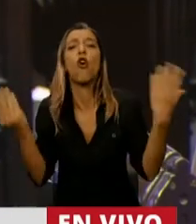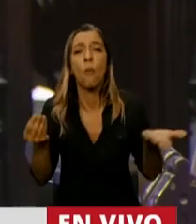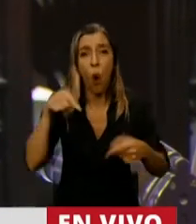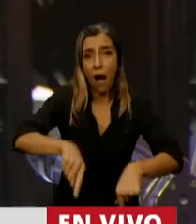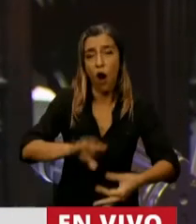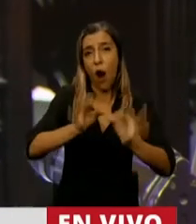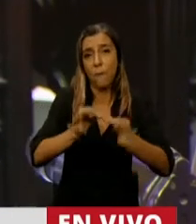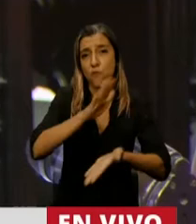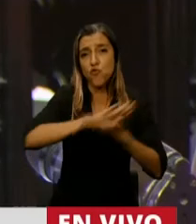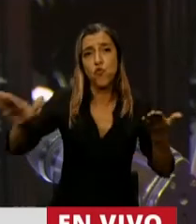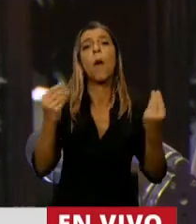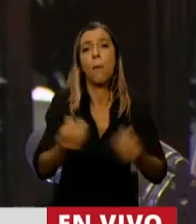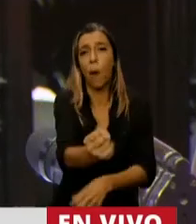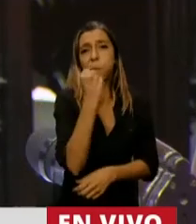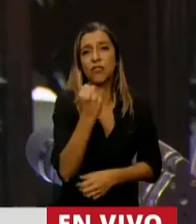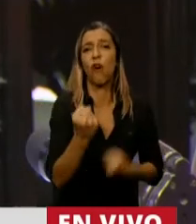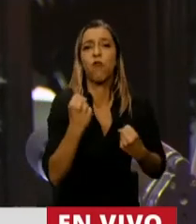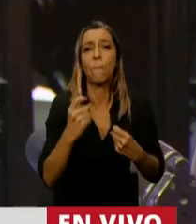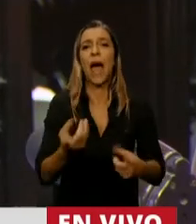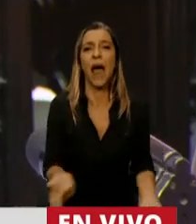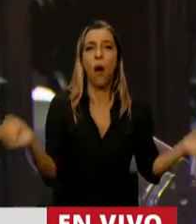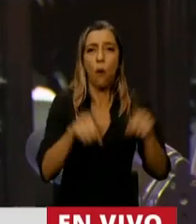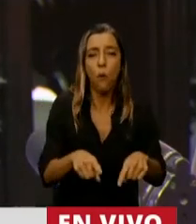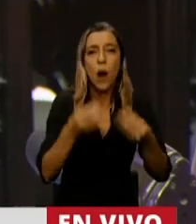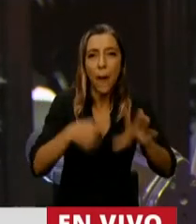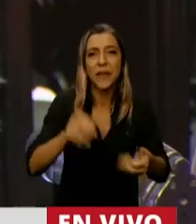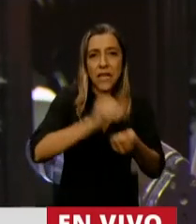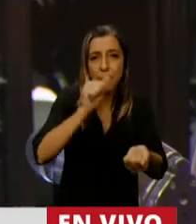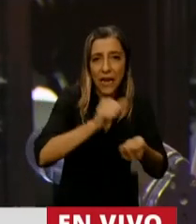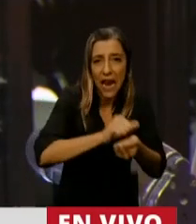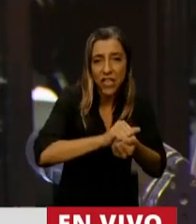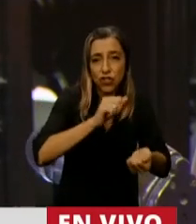nueva porque hay que tener un peso fuerte para empezar de cero con la maquinita de nuevo?